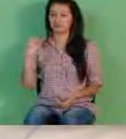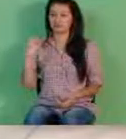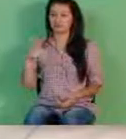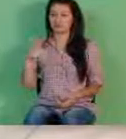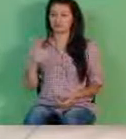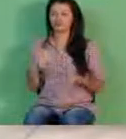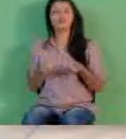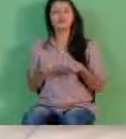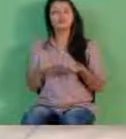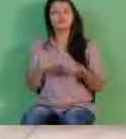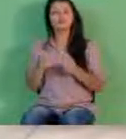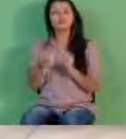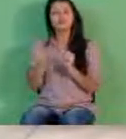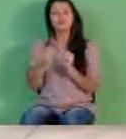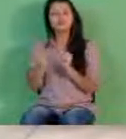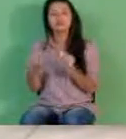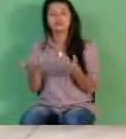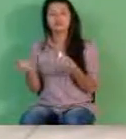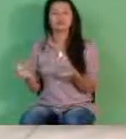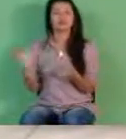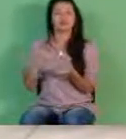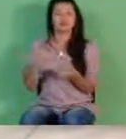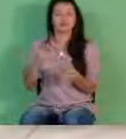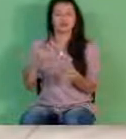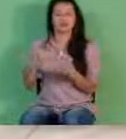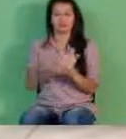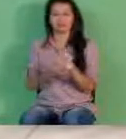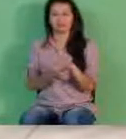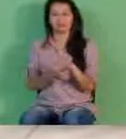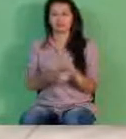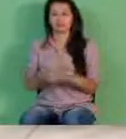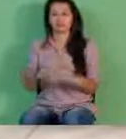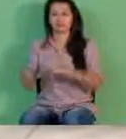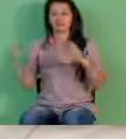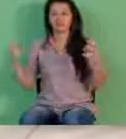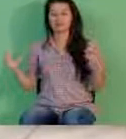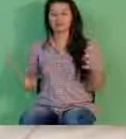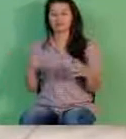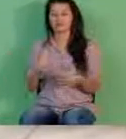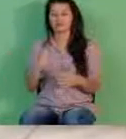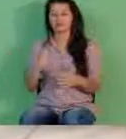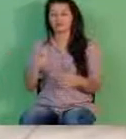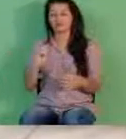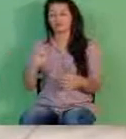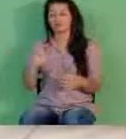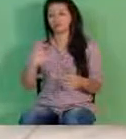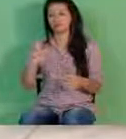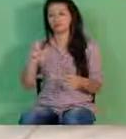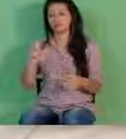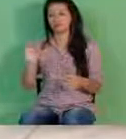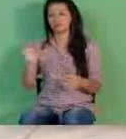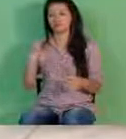Cuáles son estos municipios que utilizan los servicios del hospital es bien amplio es bien amplio por caldas tenemos todo lo que es la parte